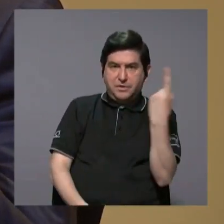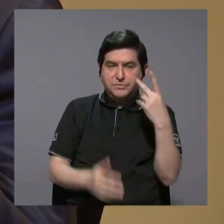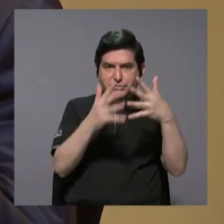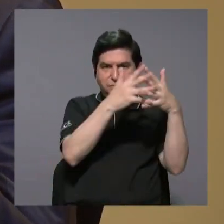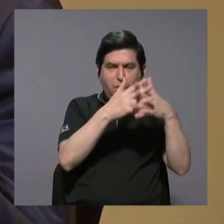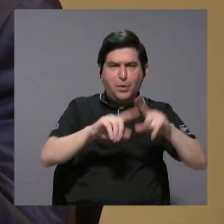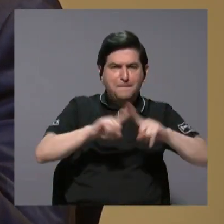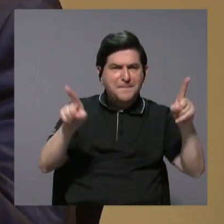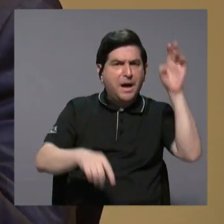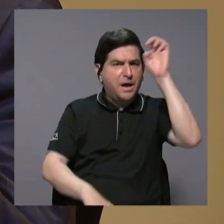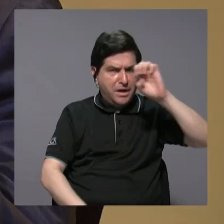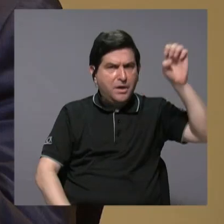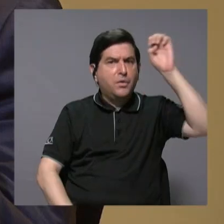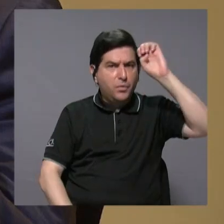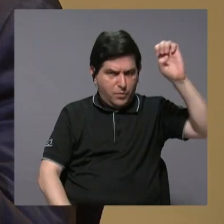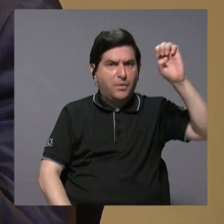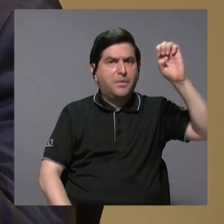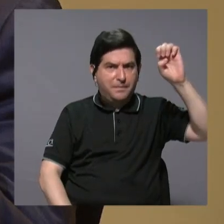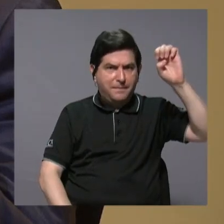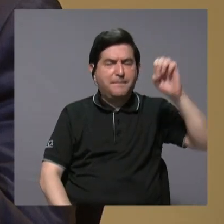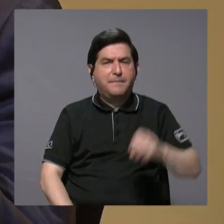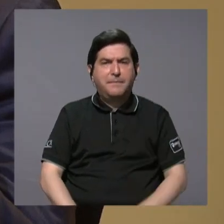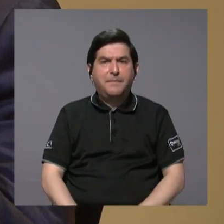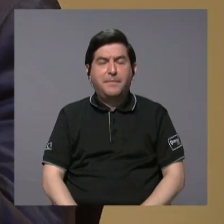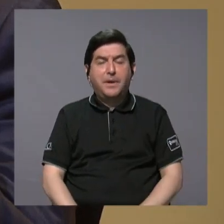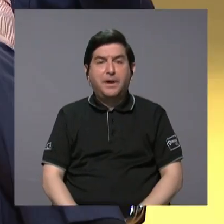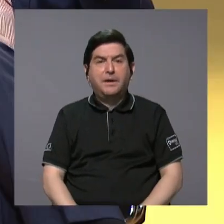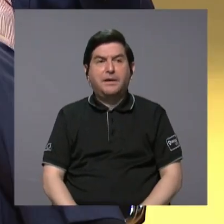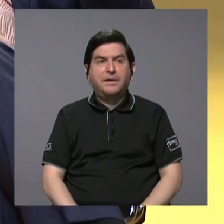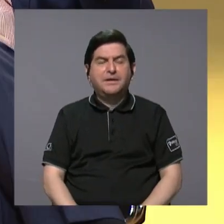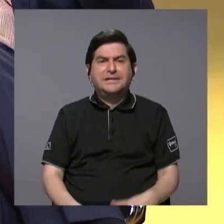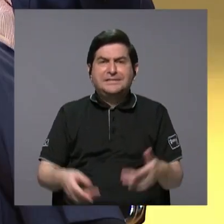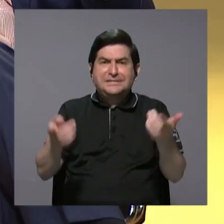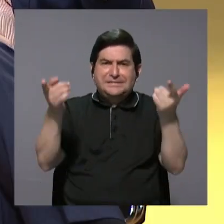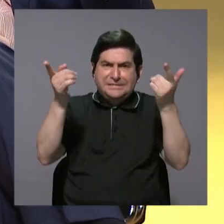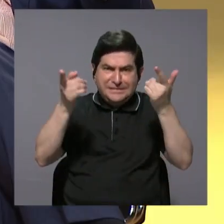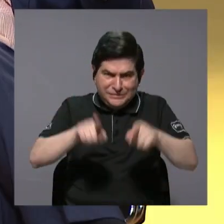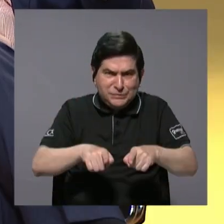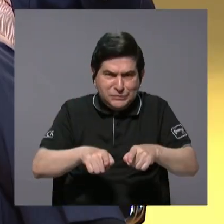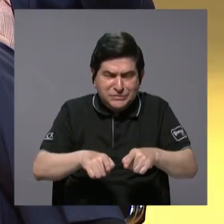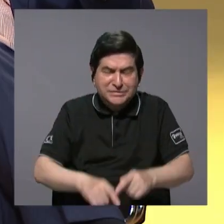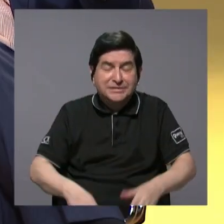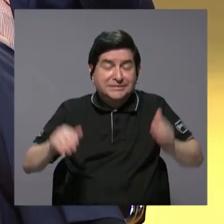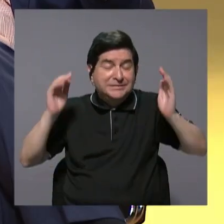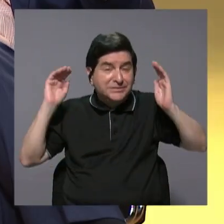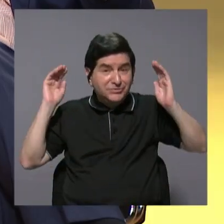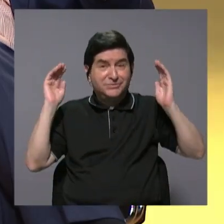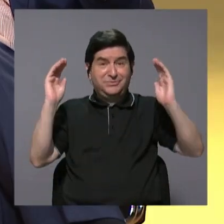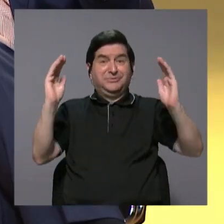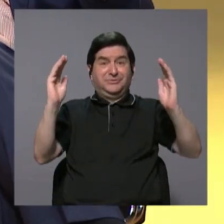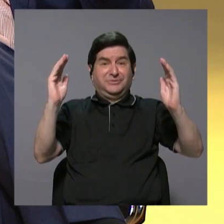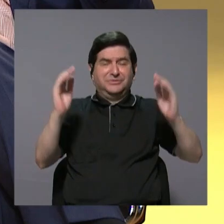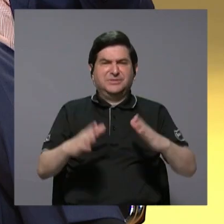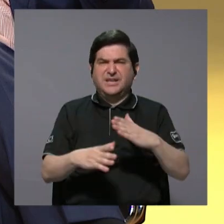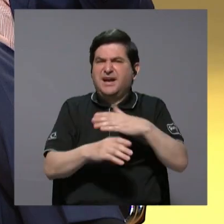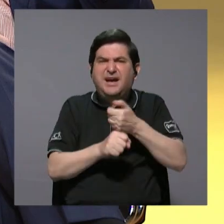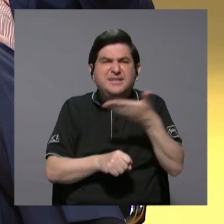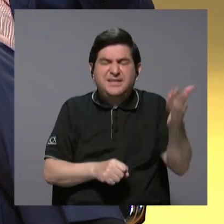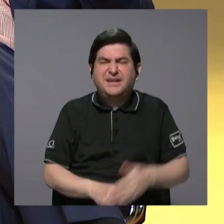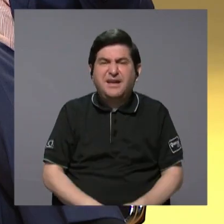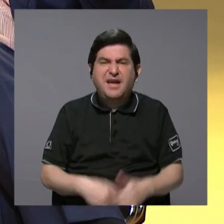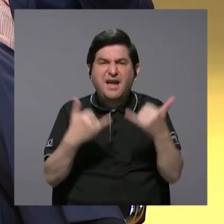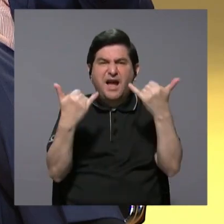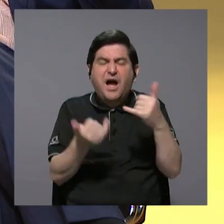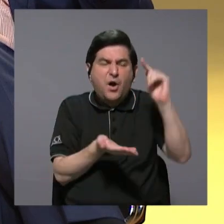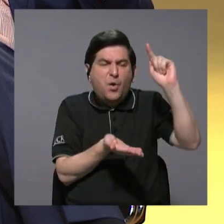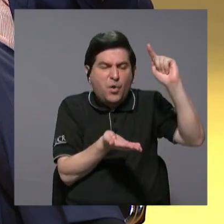pero en Europa hubo un gigante, ¿verdad?, que ya lo que hizo fue hacerse chiquitito y